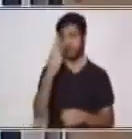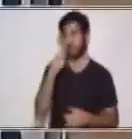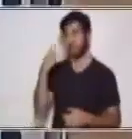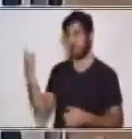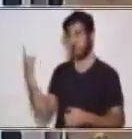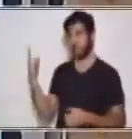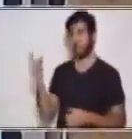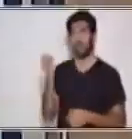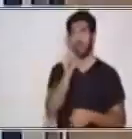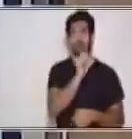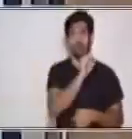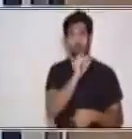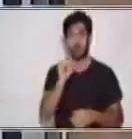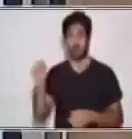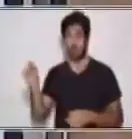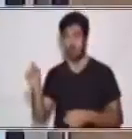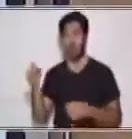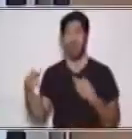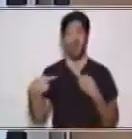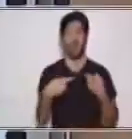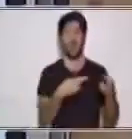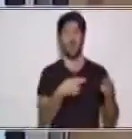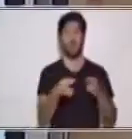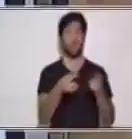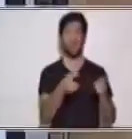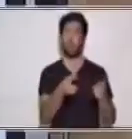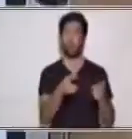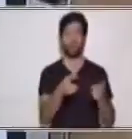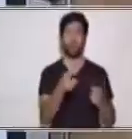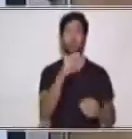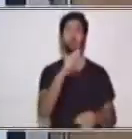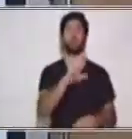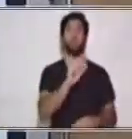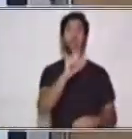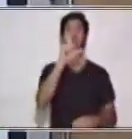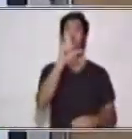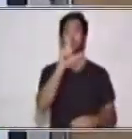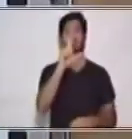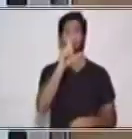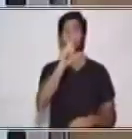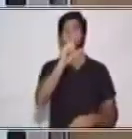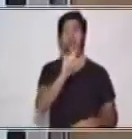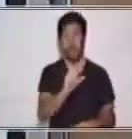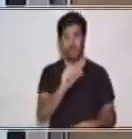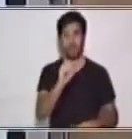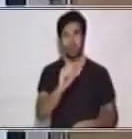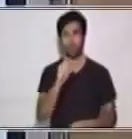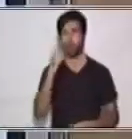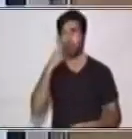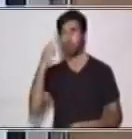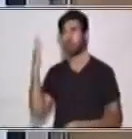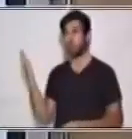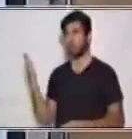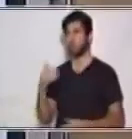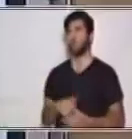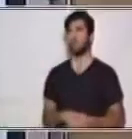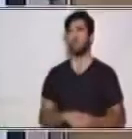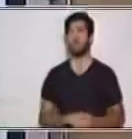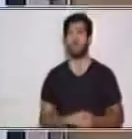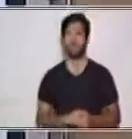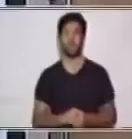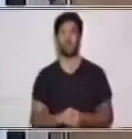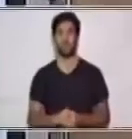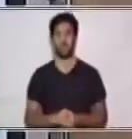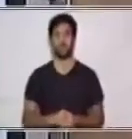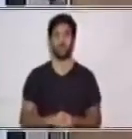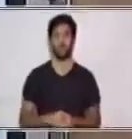Esclavos, río corresponde a un sustantivo común, por lo tanto no es parte del nombre propio, entonces no